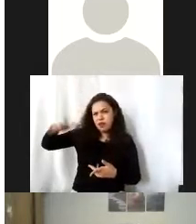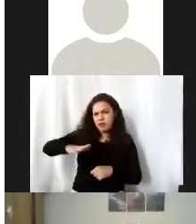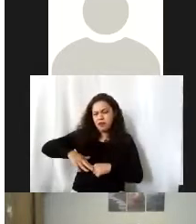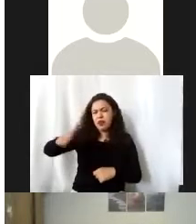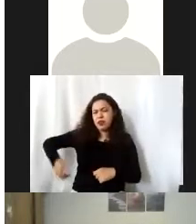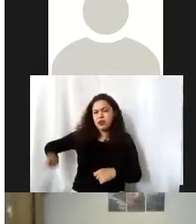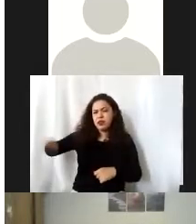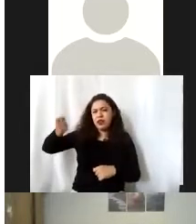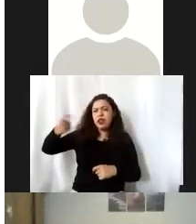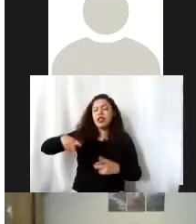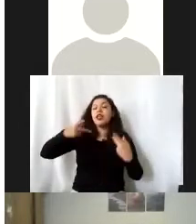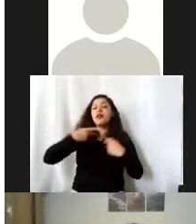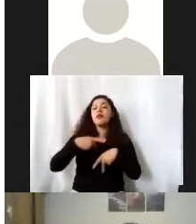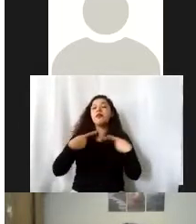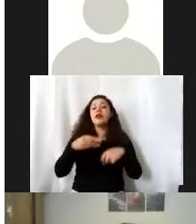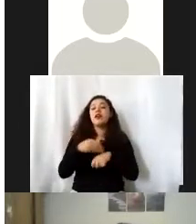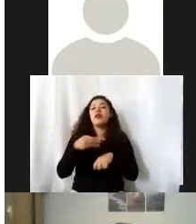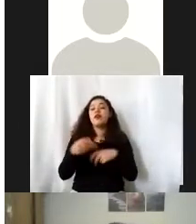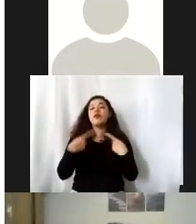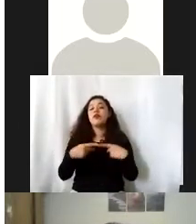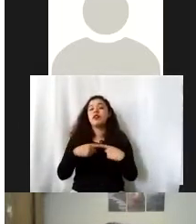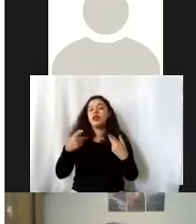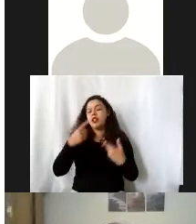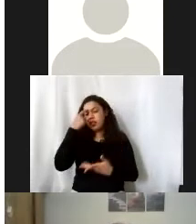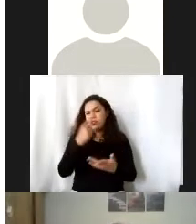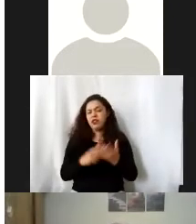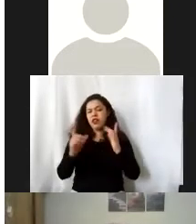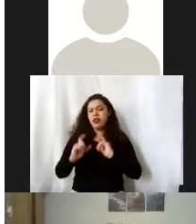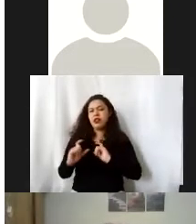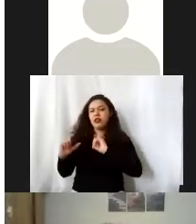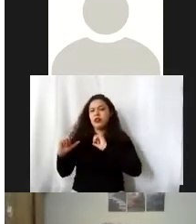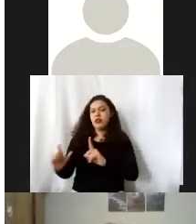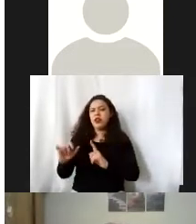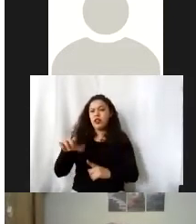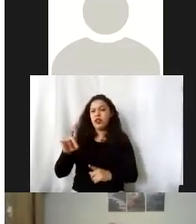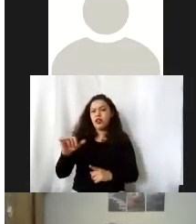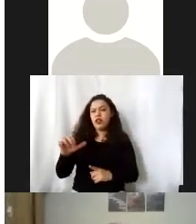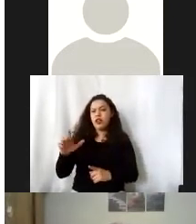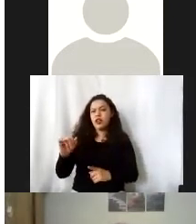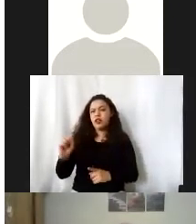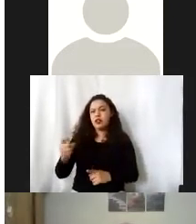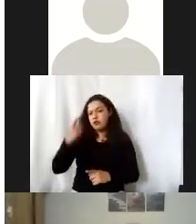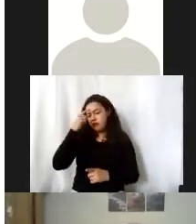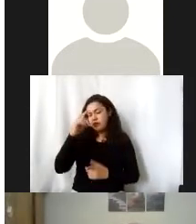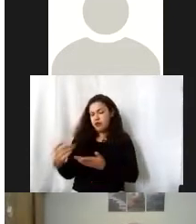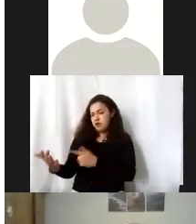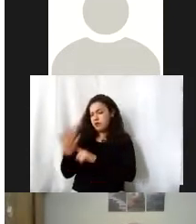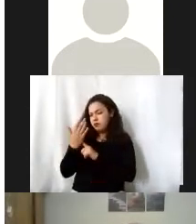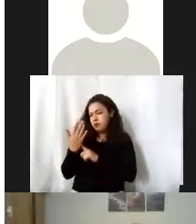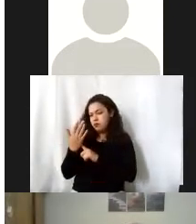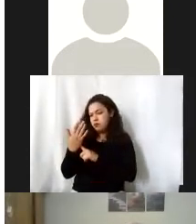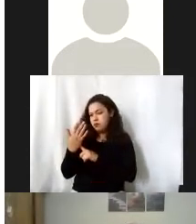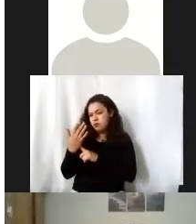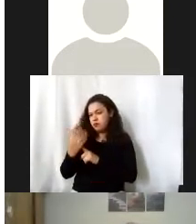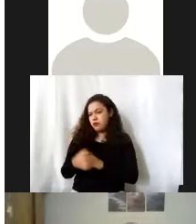de personas, pero creo que ese sí lo tiene usted aquí en los indicadores que nos muestra, el número de personas que viven en